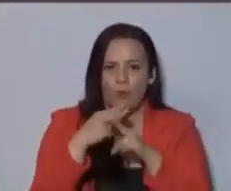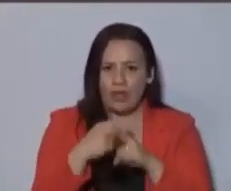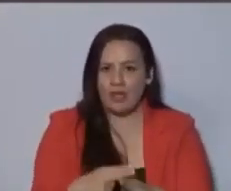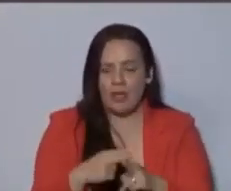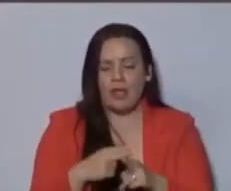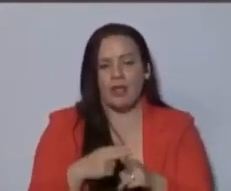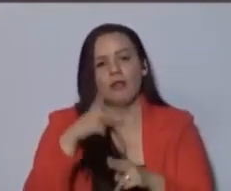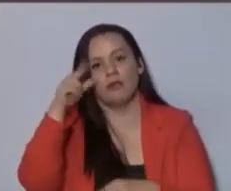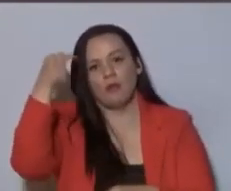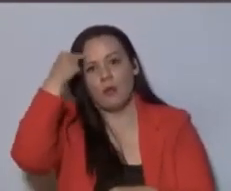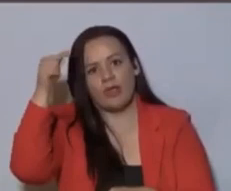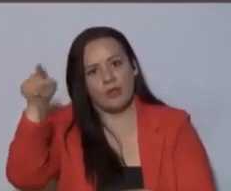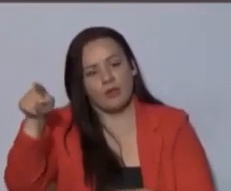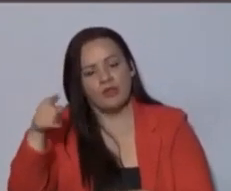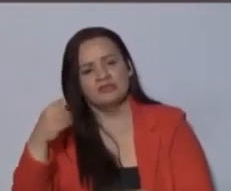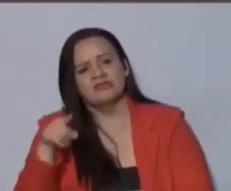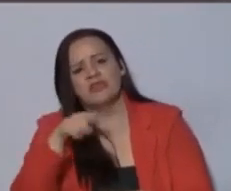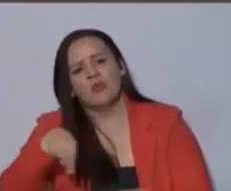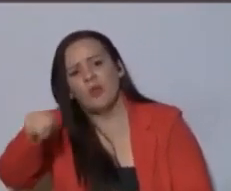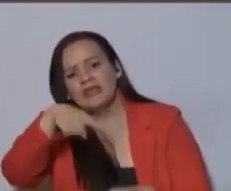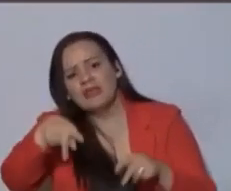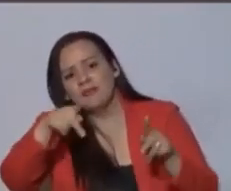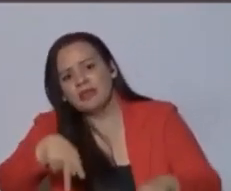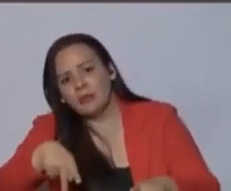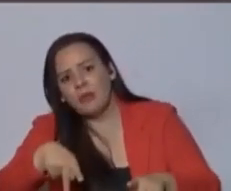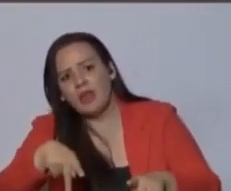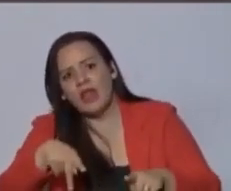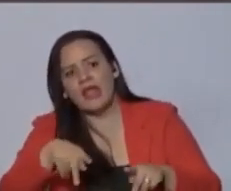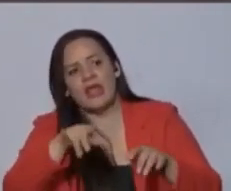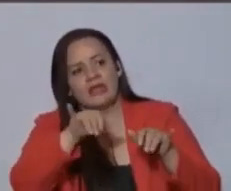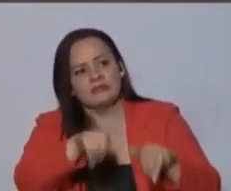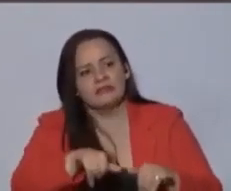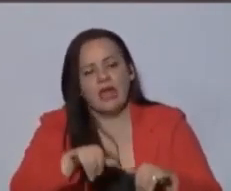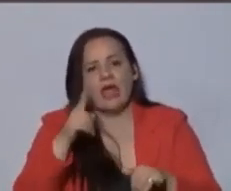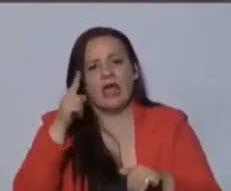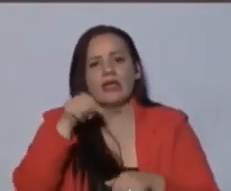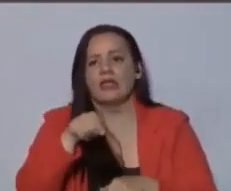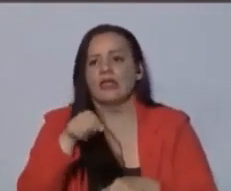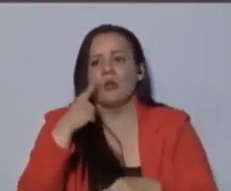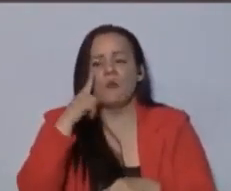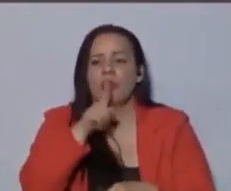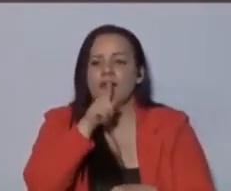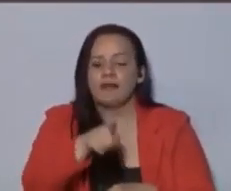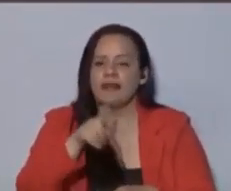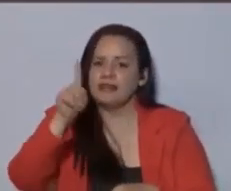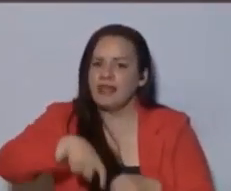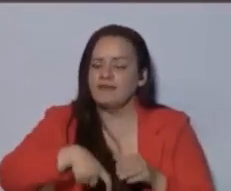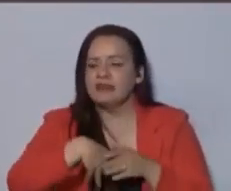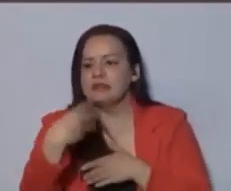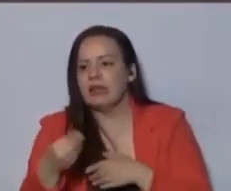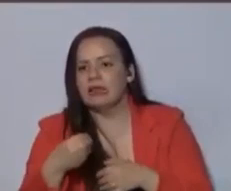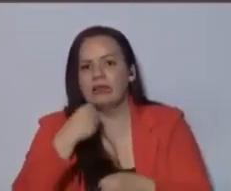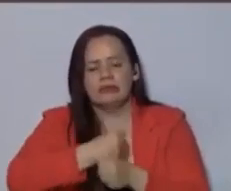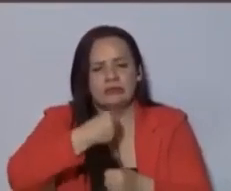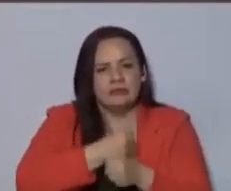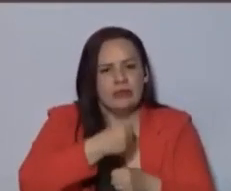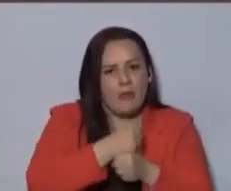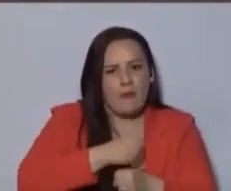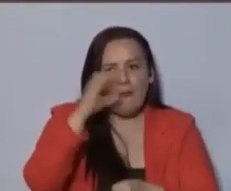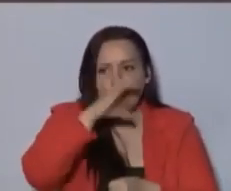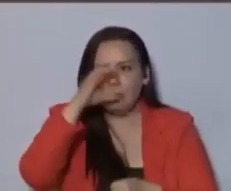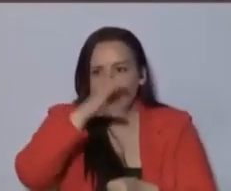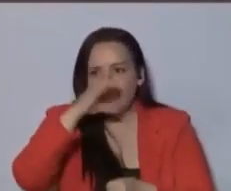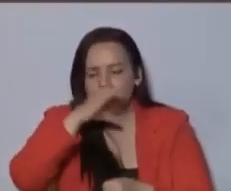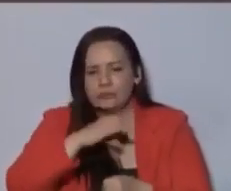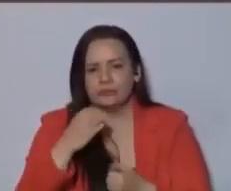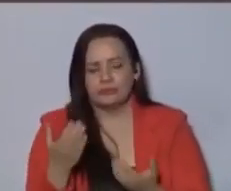Poder Ejecutivo, sino que están ahí por la realidad de que tienen que salir a pulsearla, a buscar el pan nuestro de cada